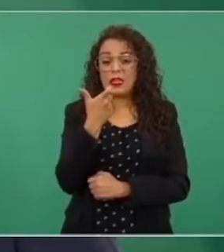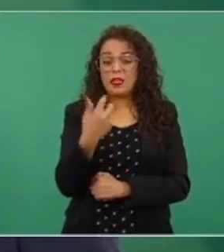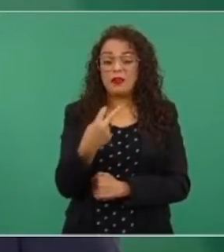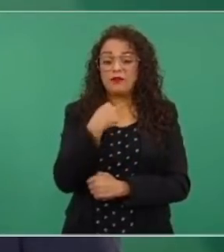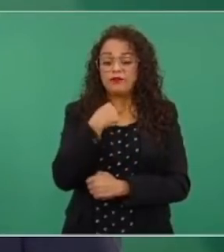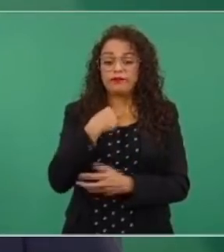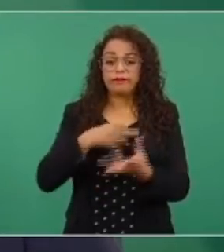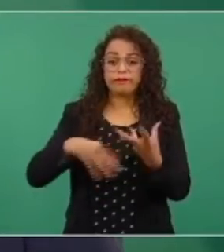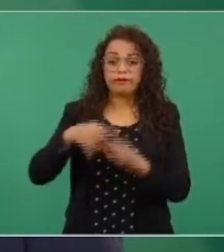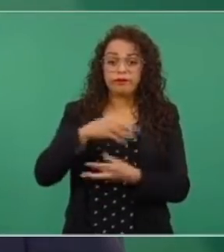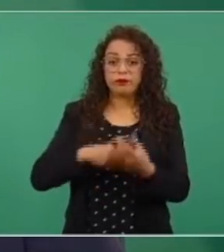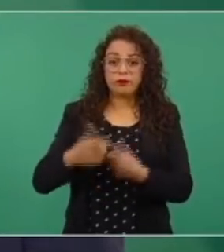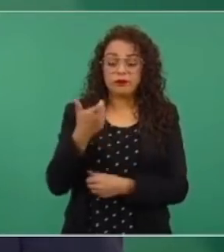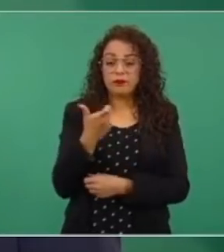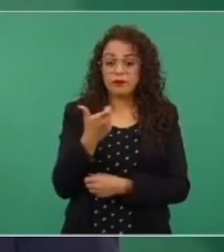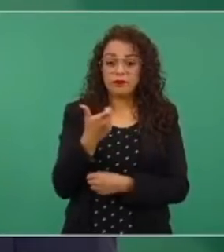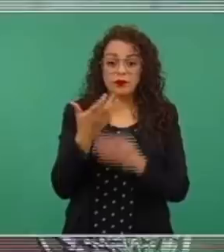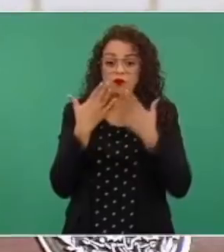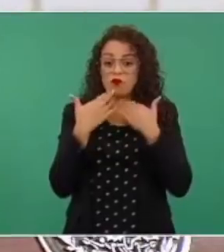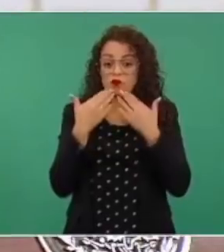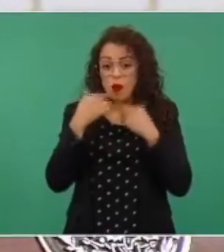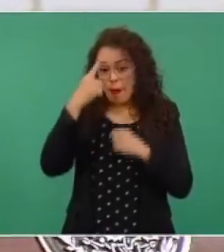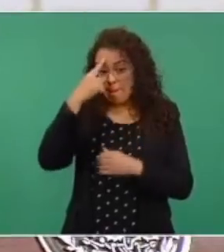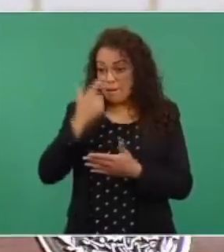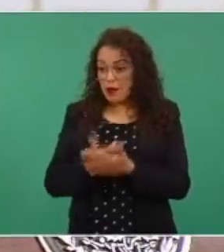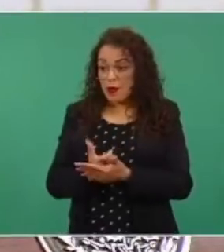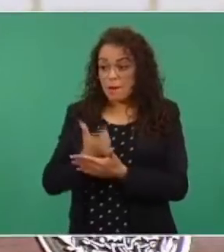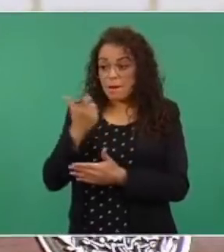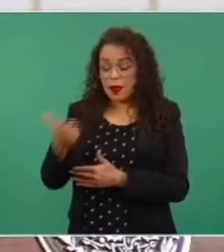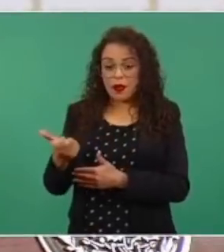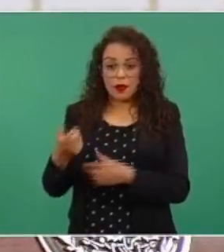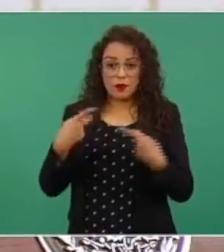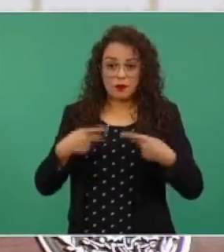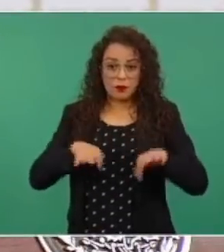Hay quienes no tienen para pagar la nómina.